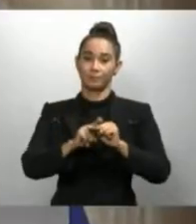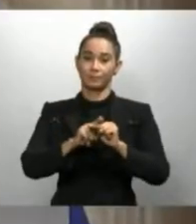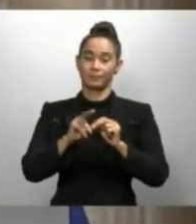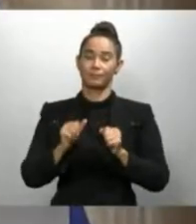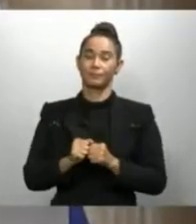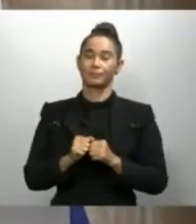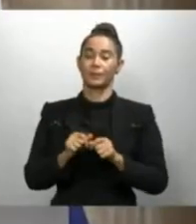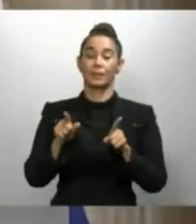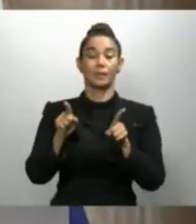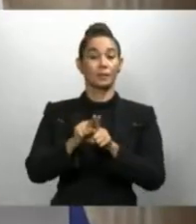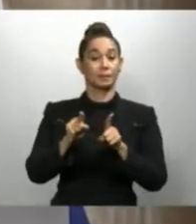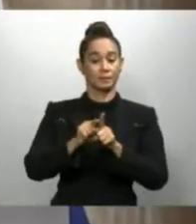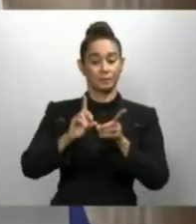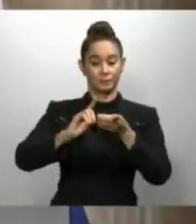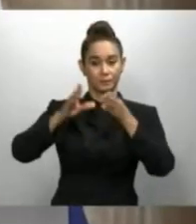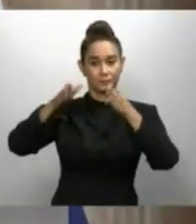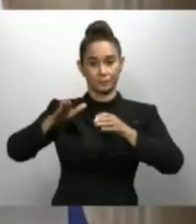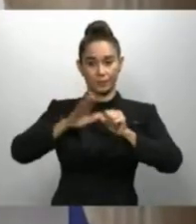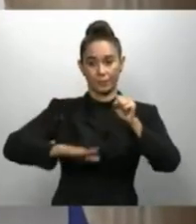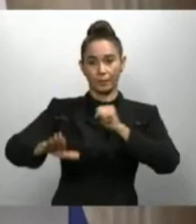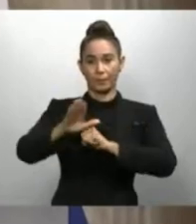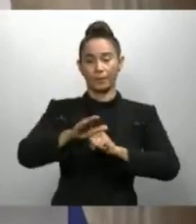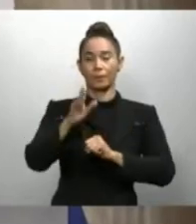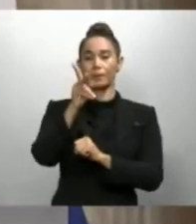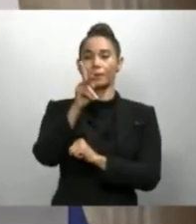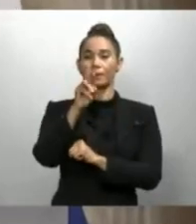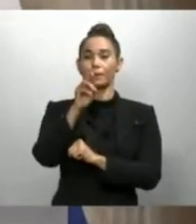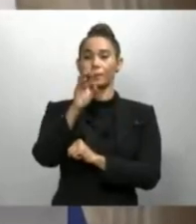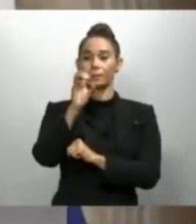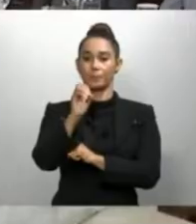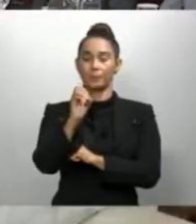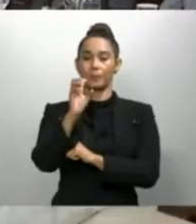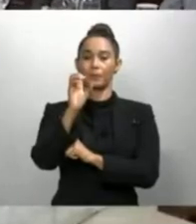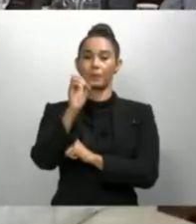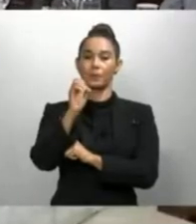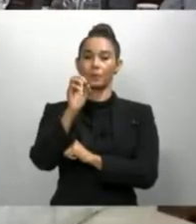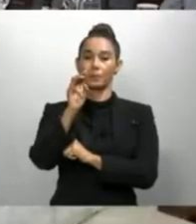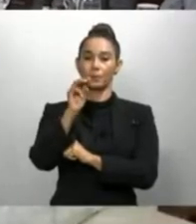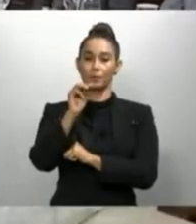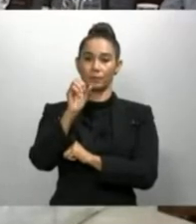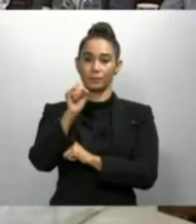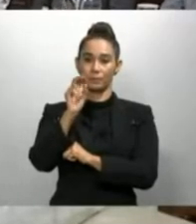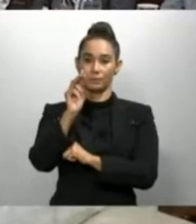Señor Eddie Alcántara, director general de Proconsumidor.